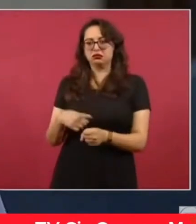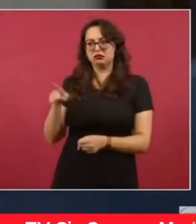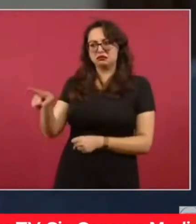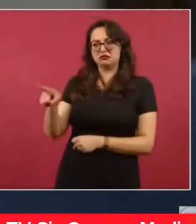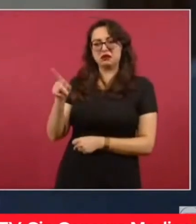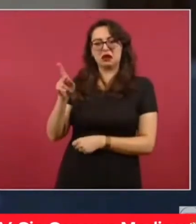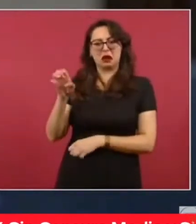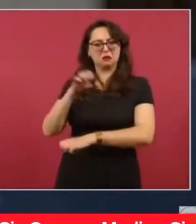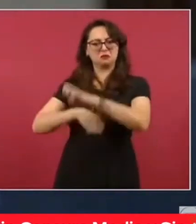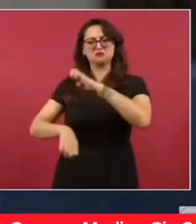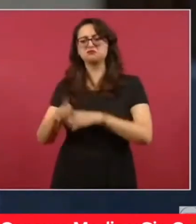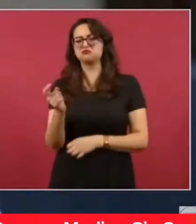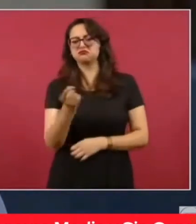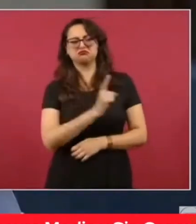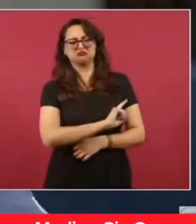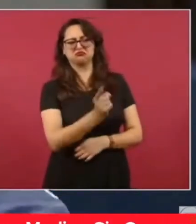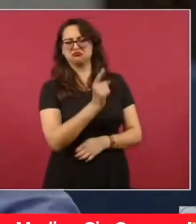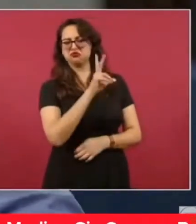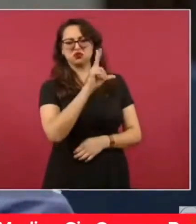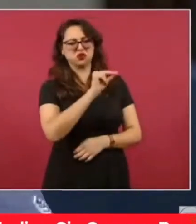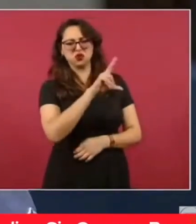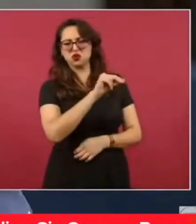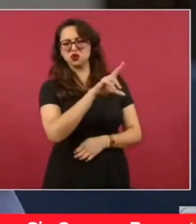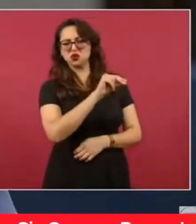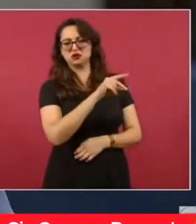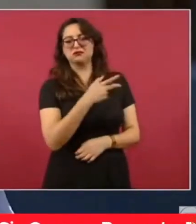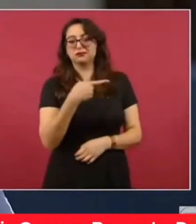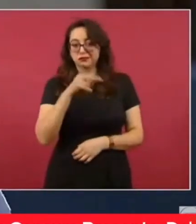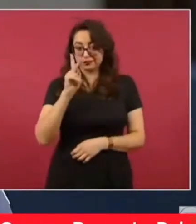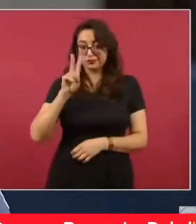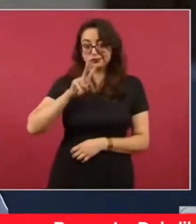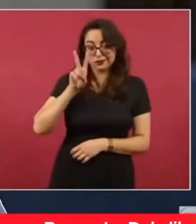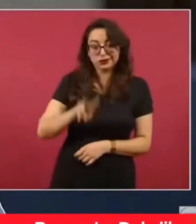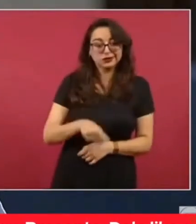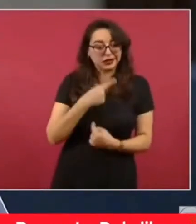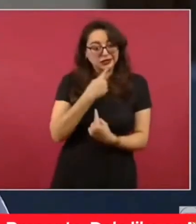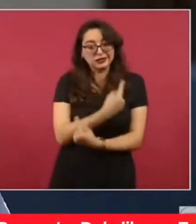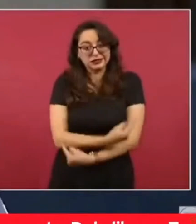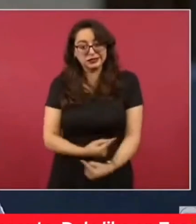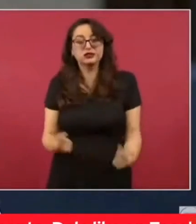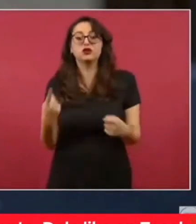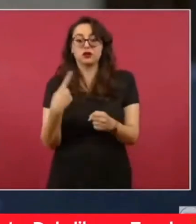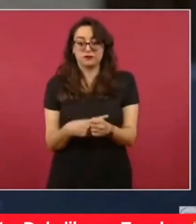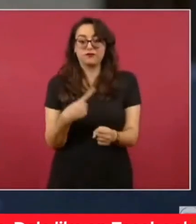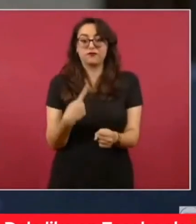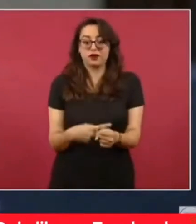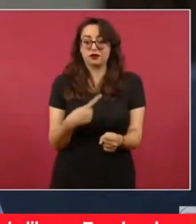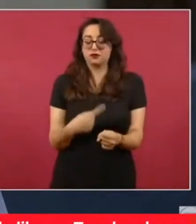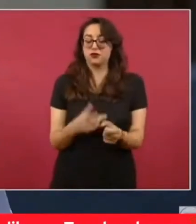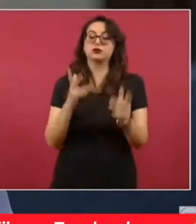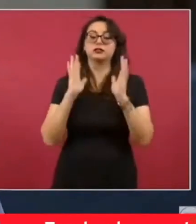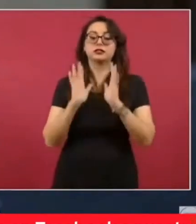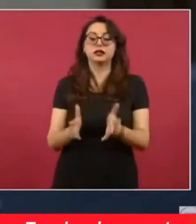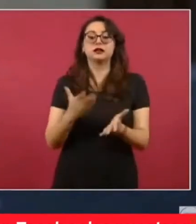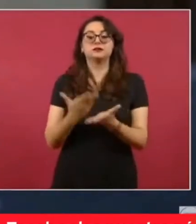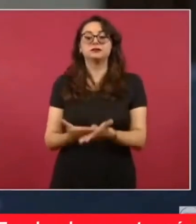no pero pero en realidad este hay hay niños afectados en esa zona ya están las denuncias interpuestas a las demás interpuestas